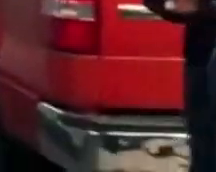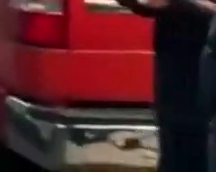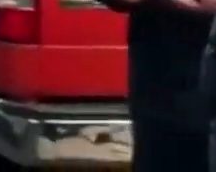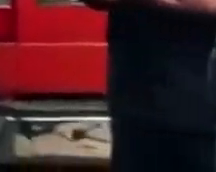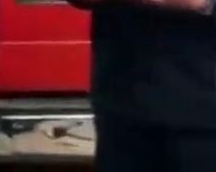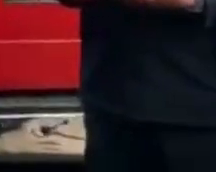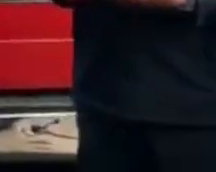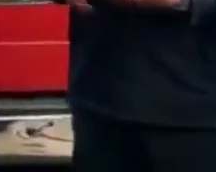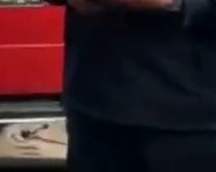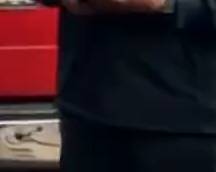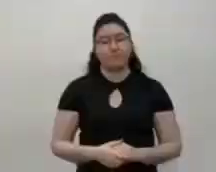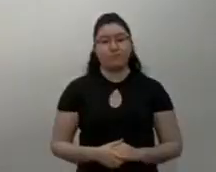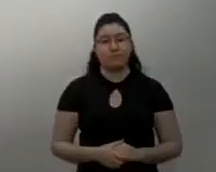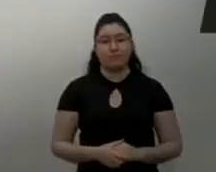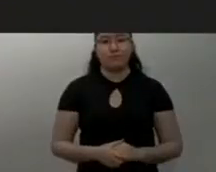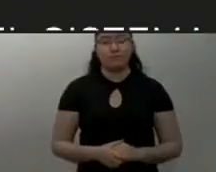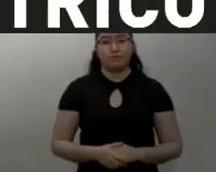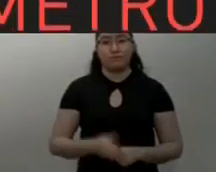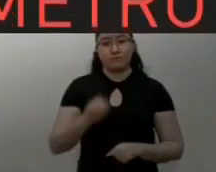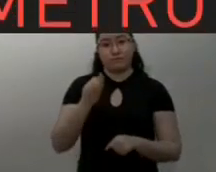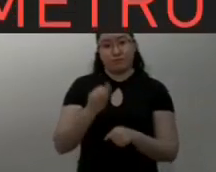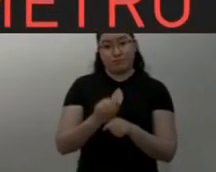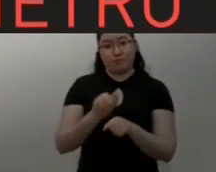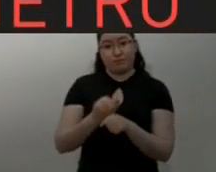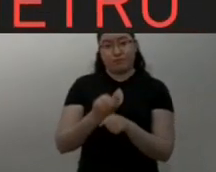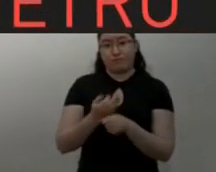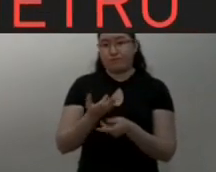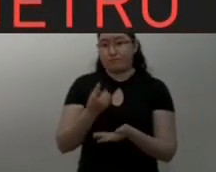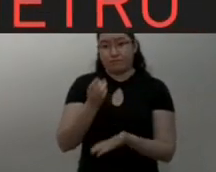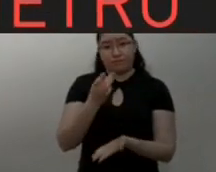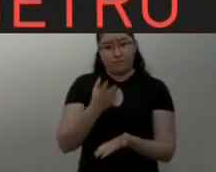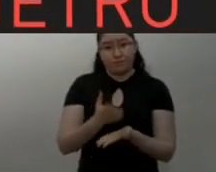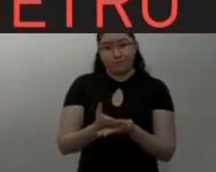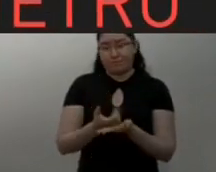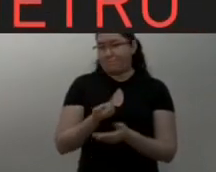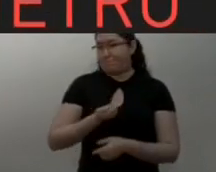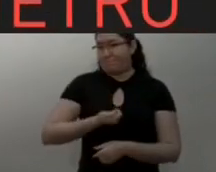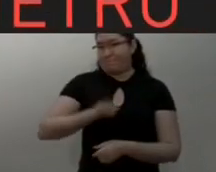por otras causas y daños. La jefa de gobierno, Claudia Sheinbaum, dijo que durante